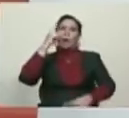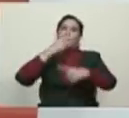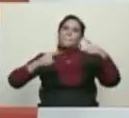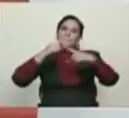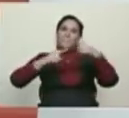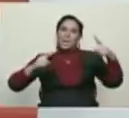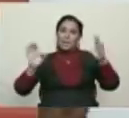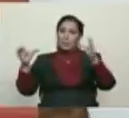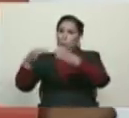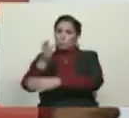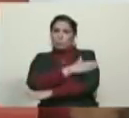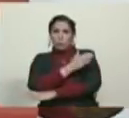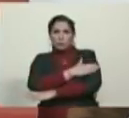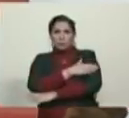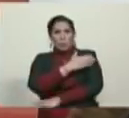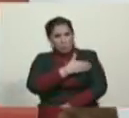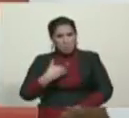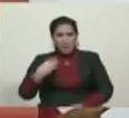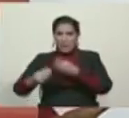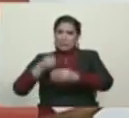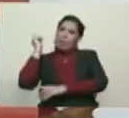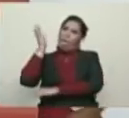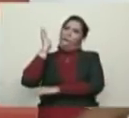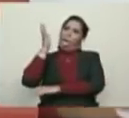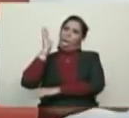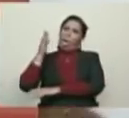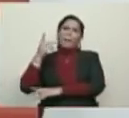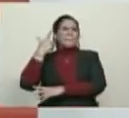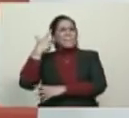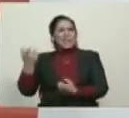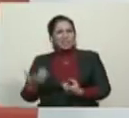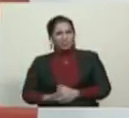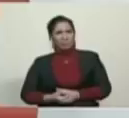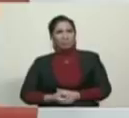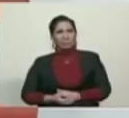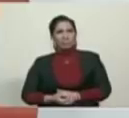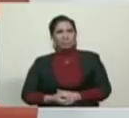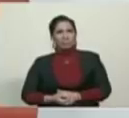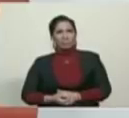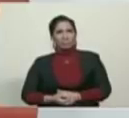derecha quisiera hacer cabildos abiertos. ¿Abiertos para qué? Para entregar